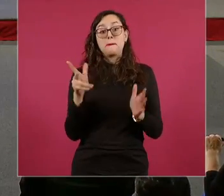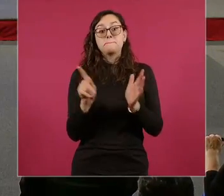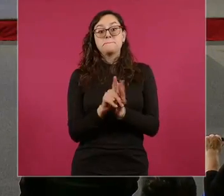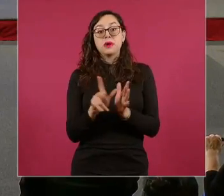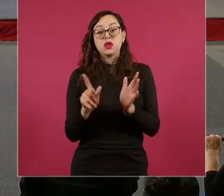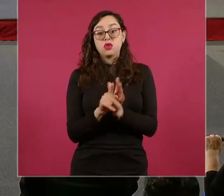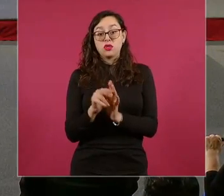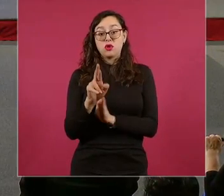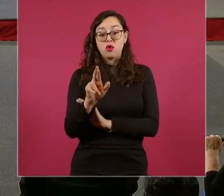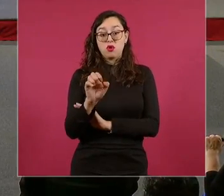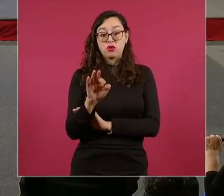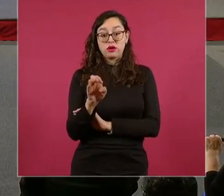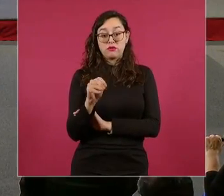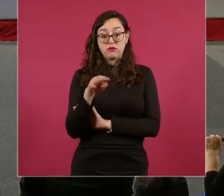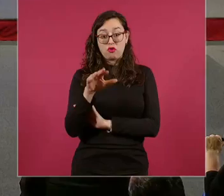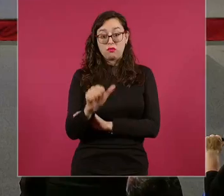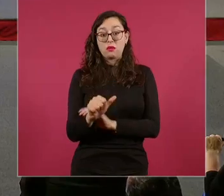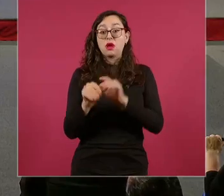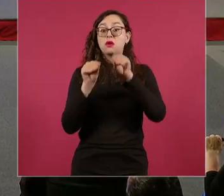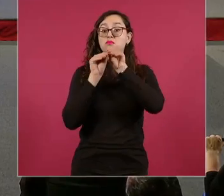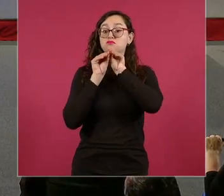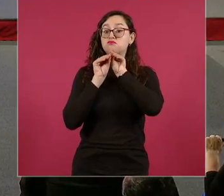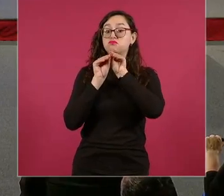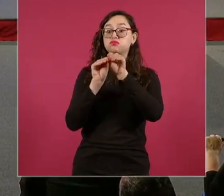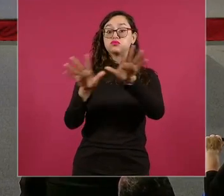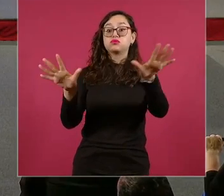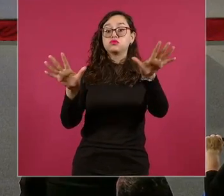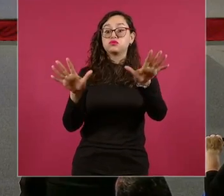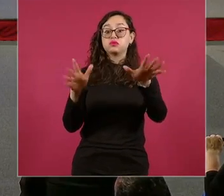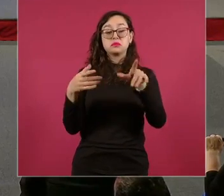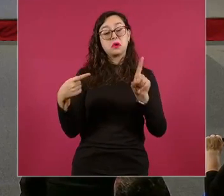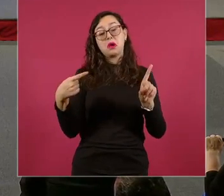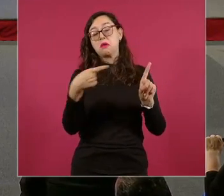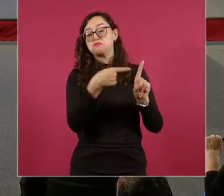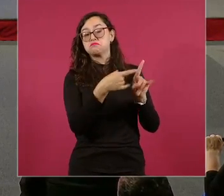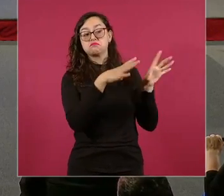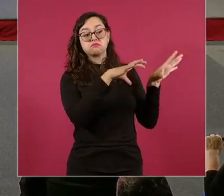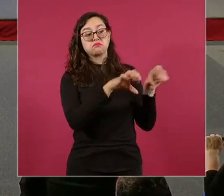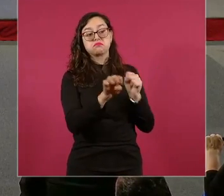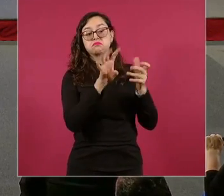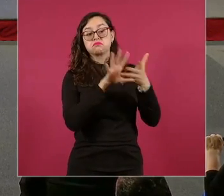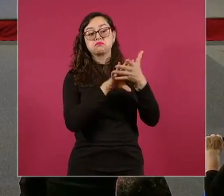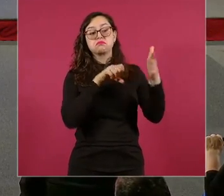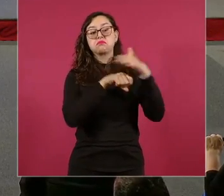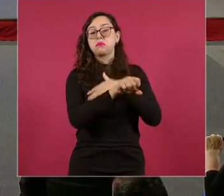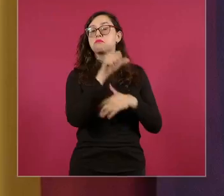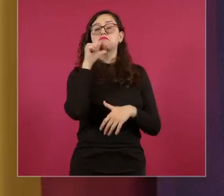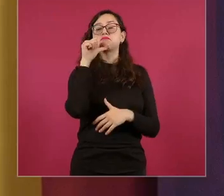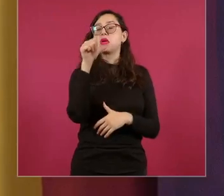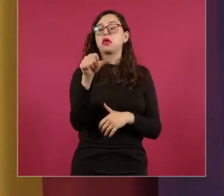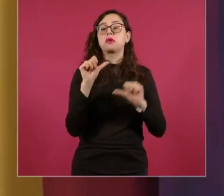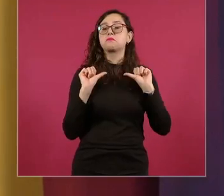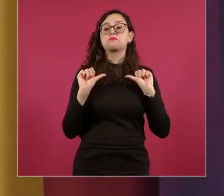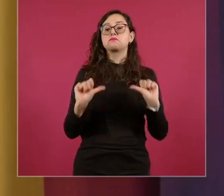Reforma publicó la resolución del mencionado tribunal,